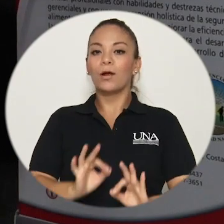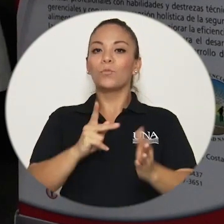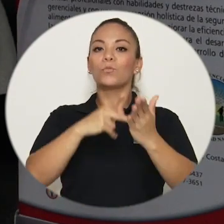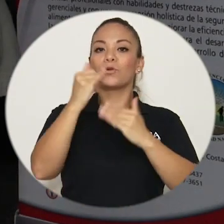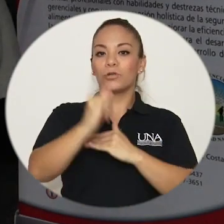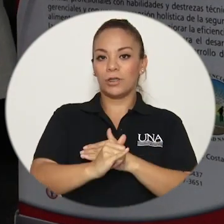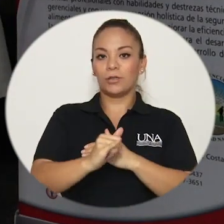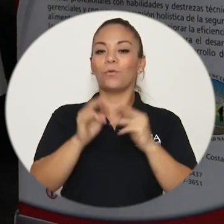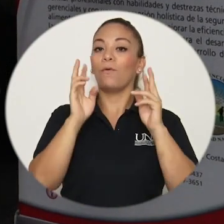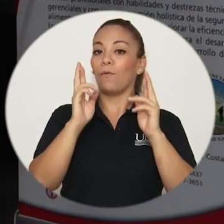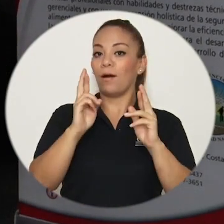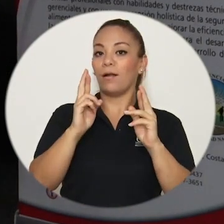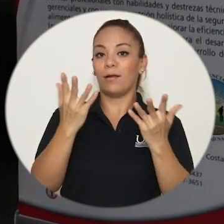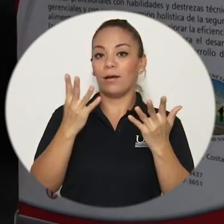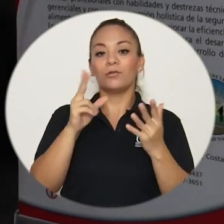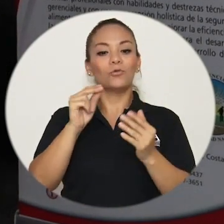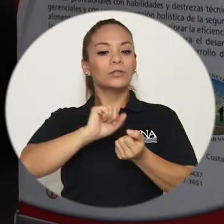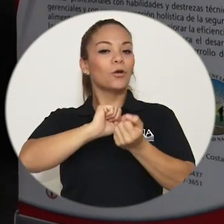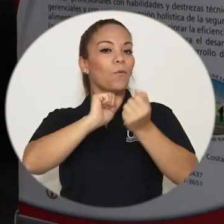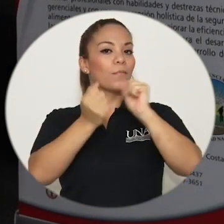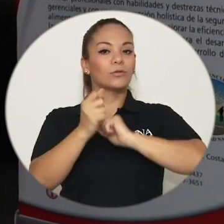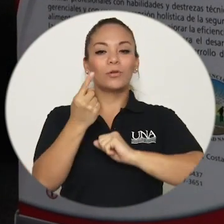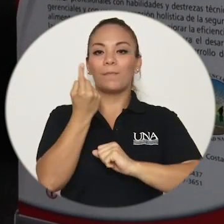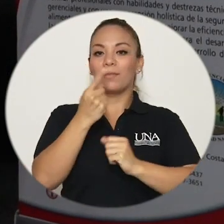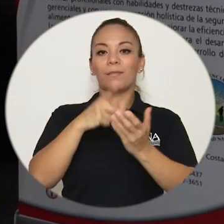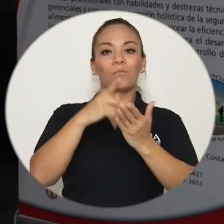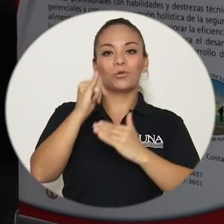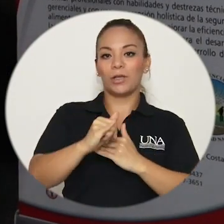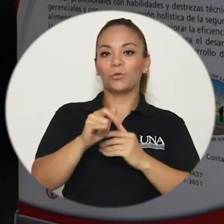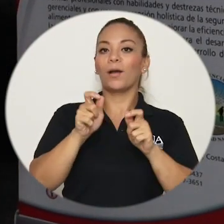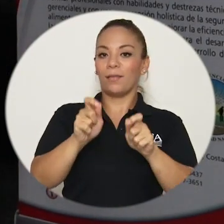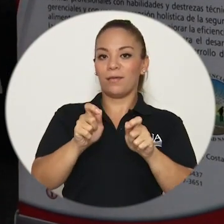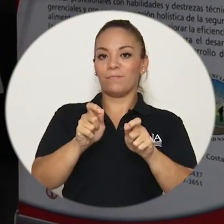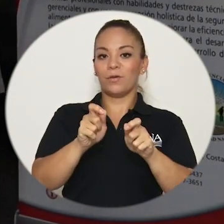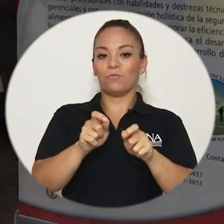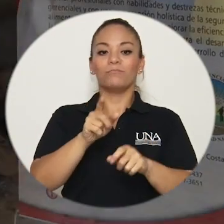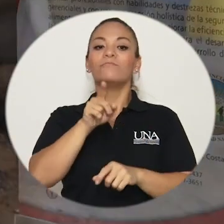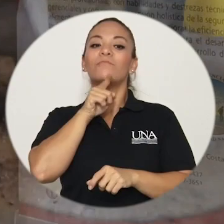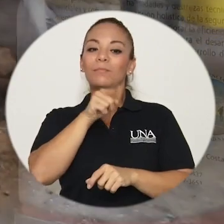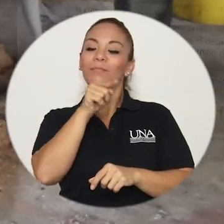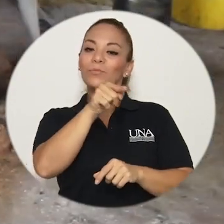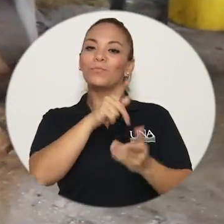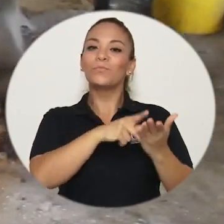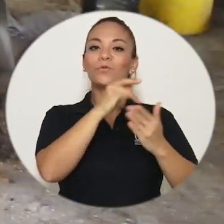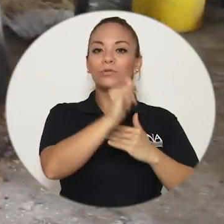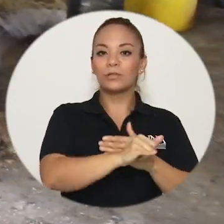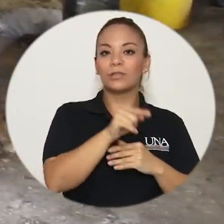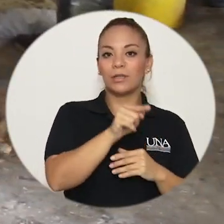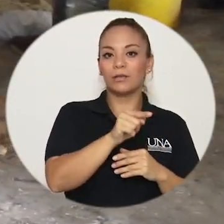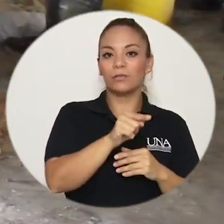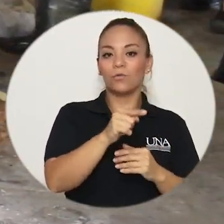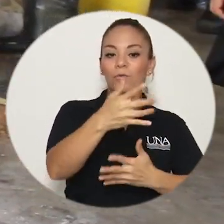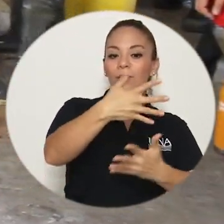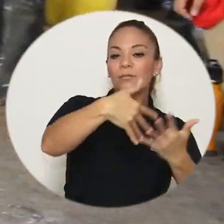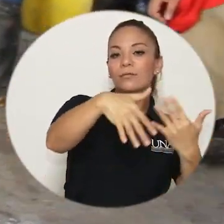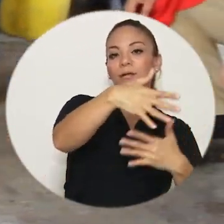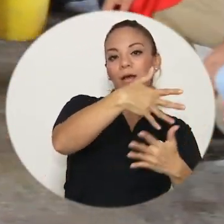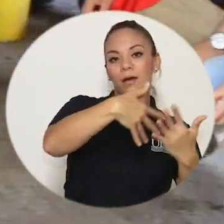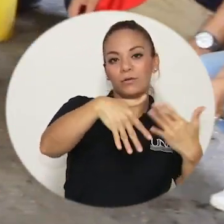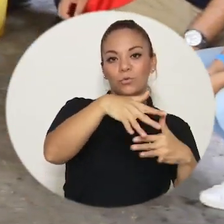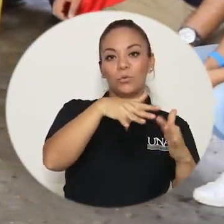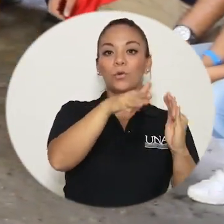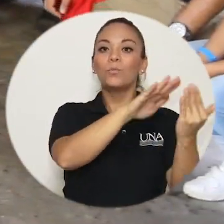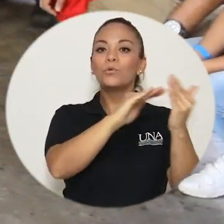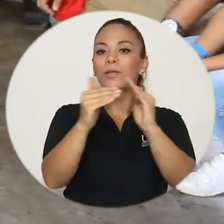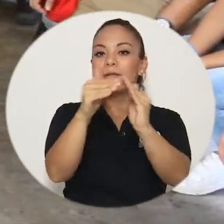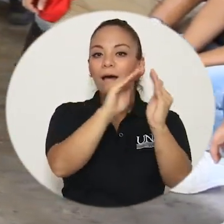proyecto que ojalá, en buenos términos, no se convierta solo en un proyecto académico, sino que se convierta en un proyecto donde interactúen